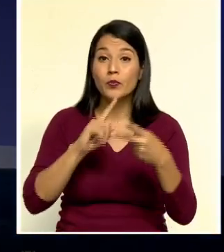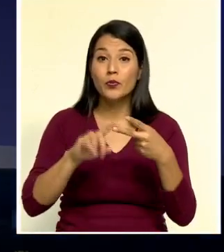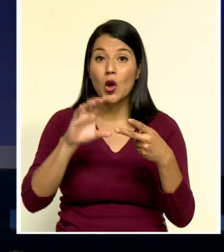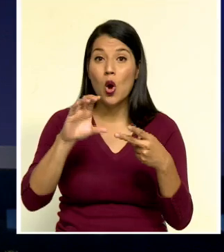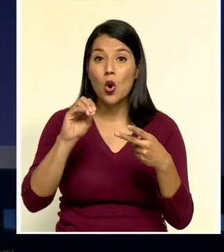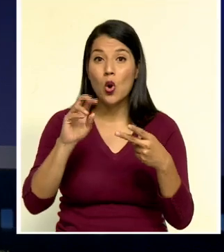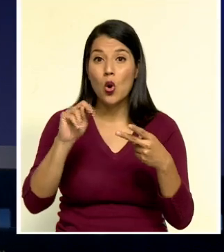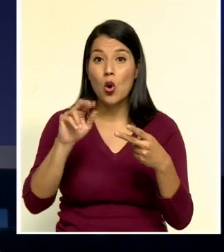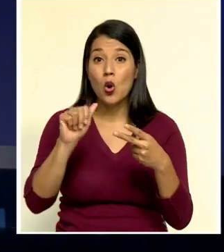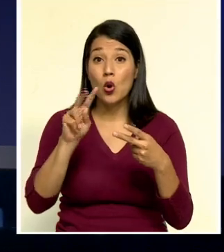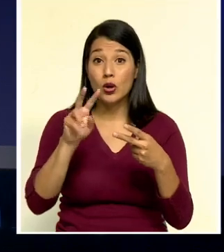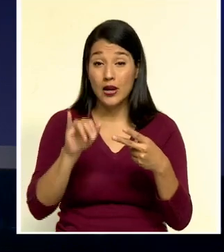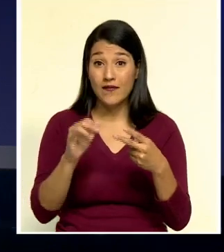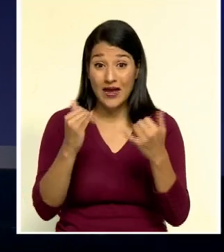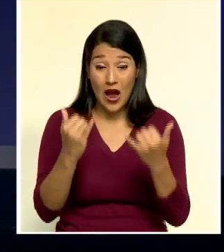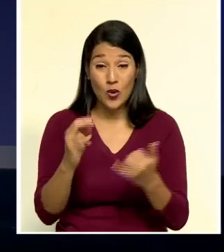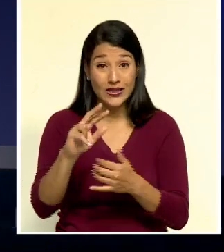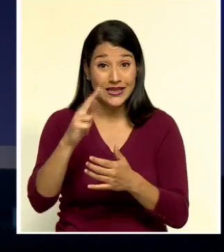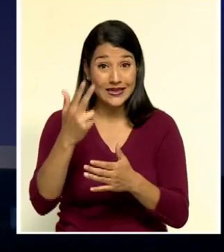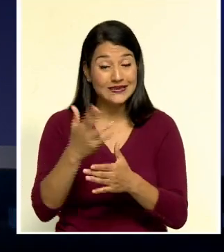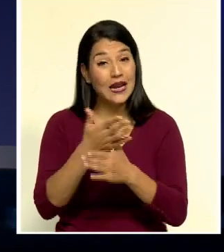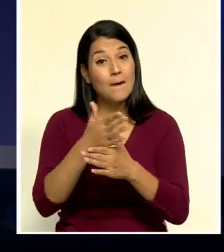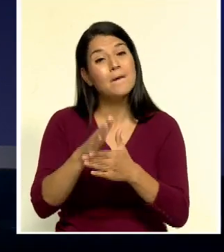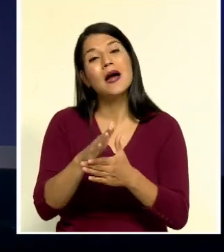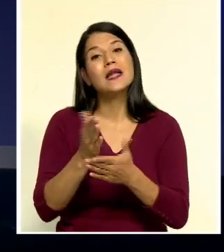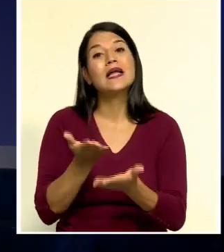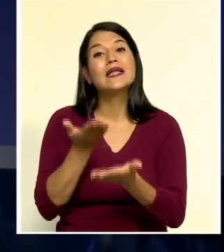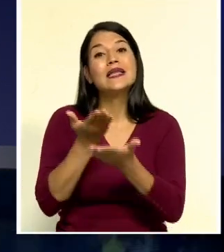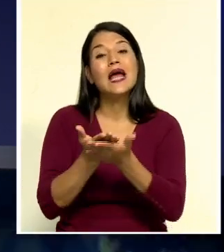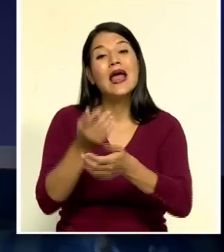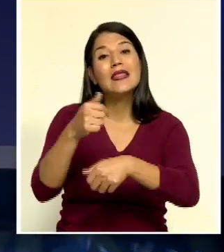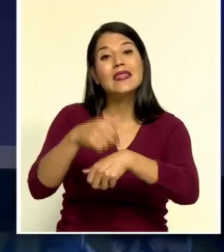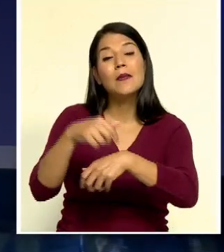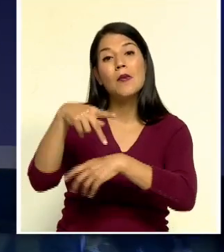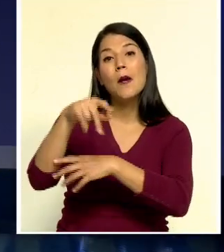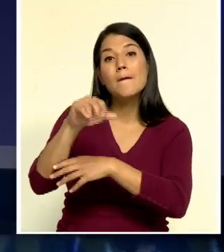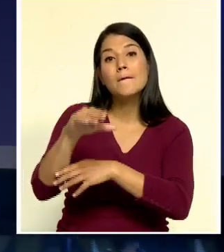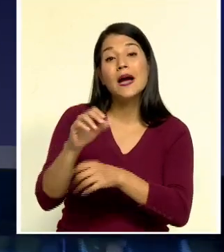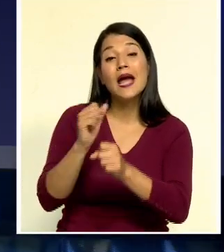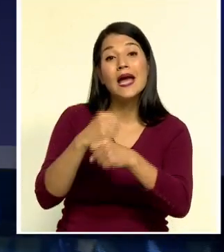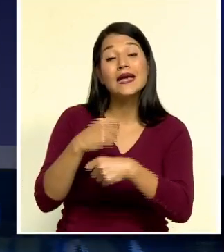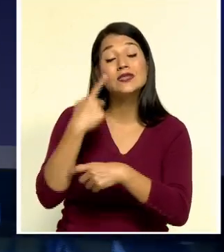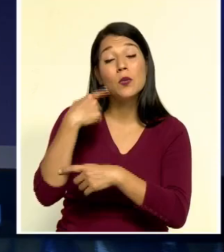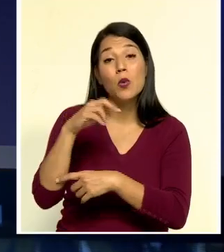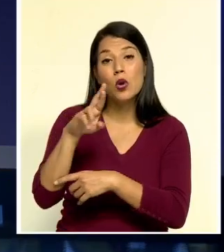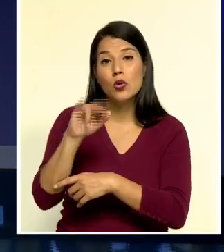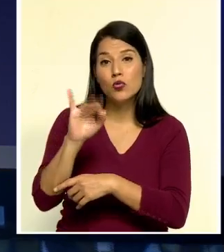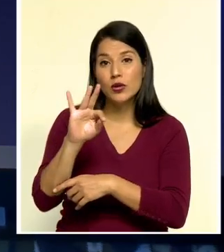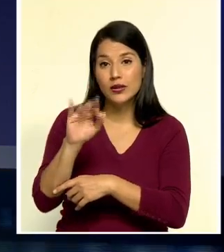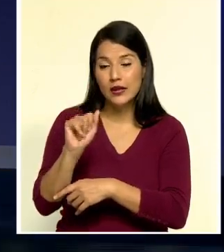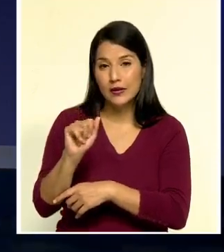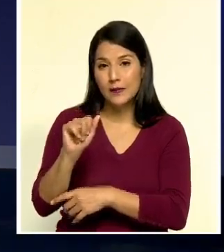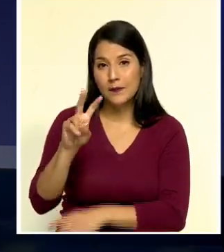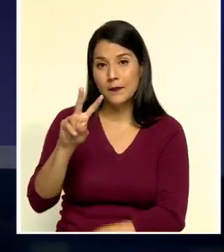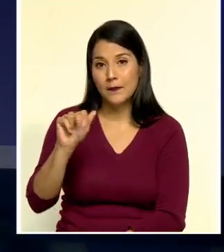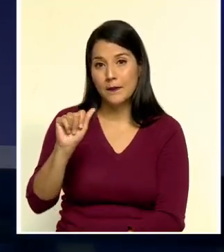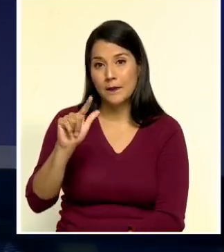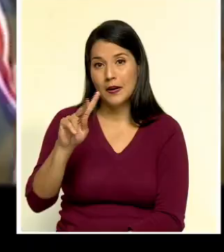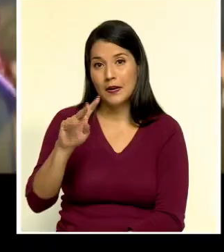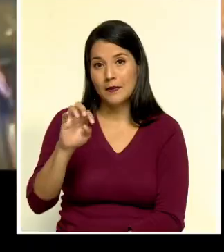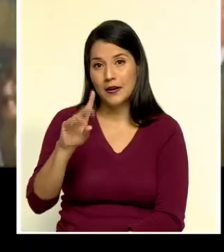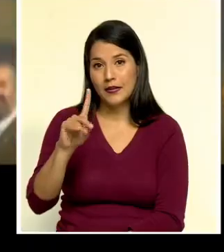CONAVI. Esta es la tercera entrega del reportaje La Era PAC, elaborado por la periodista Rita Valverde.